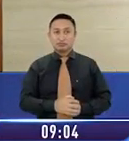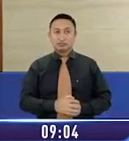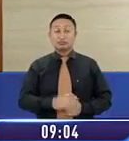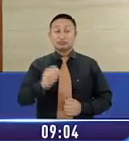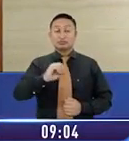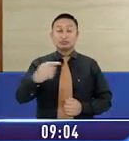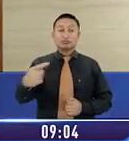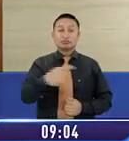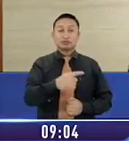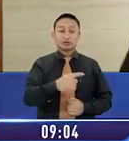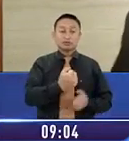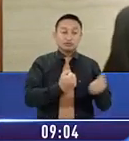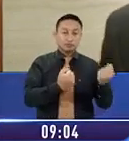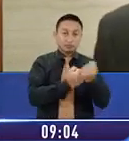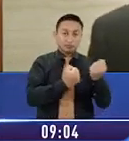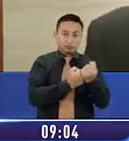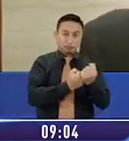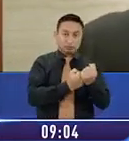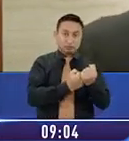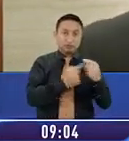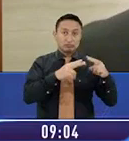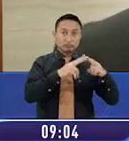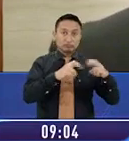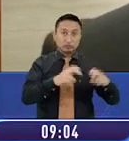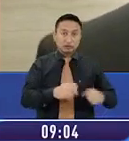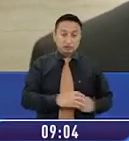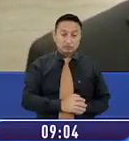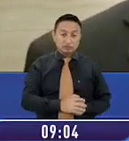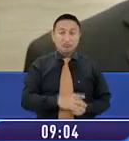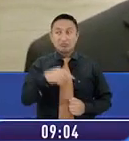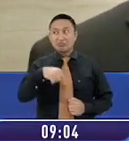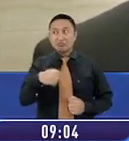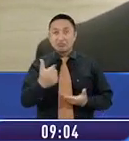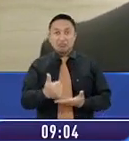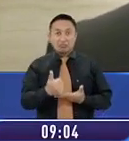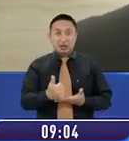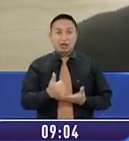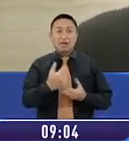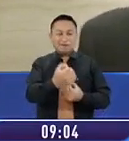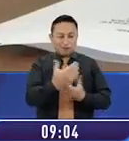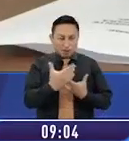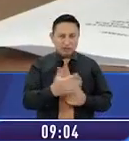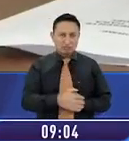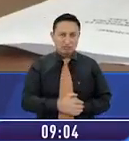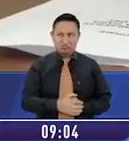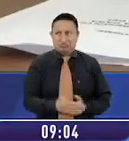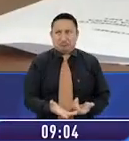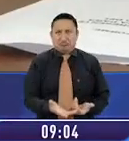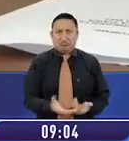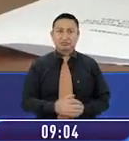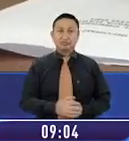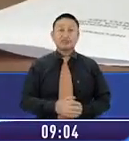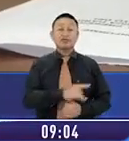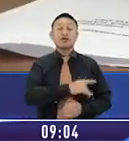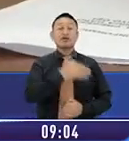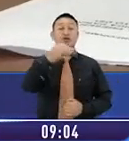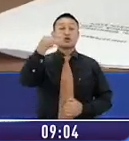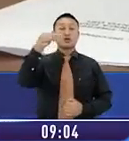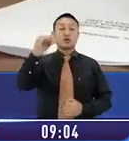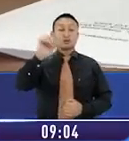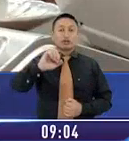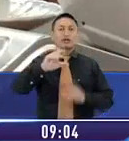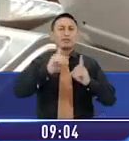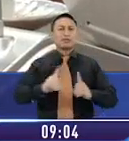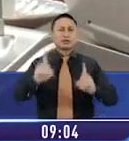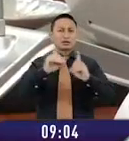para apoyar las investigaciones, pero no para pedir información. Esto porque el documento pedía datos sobre